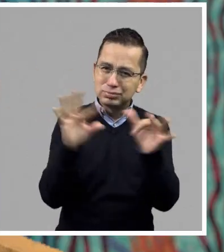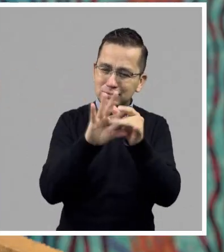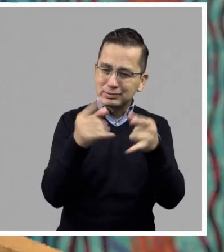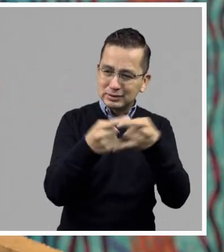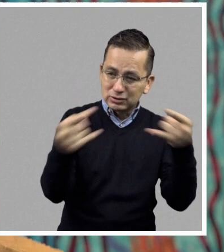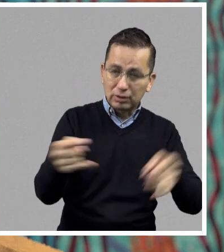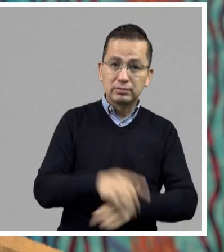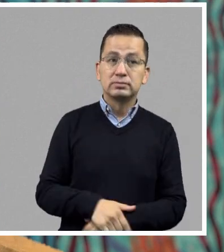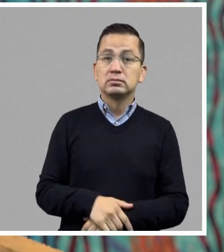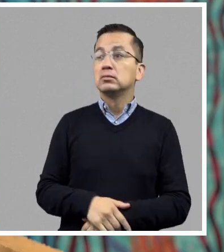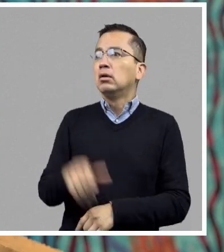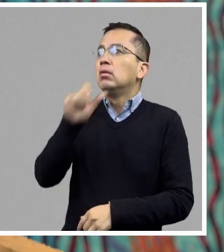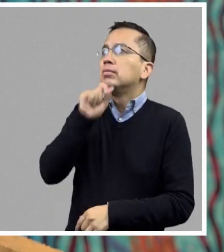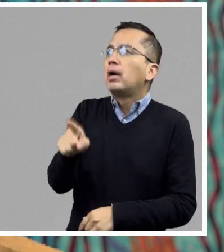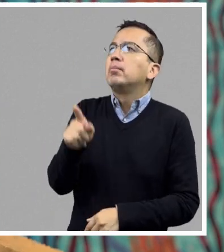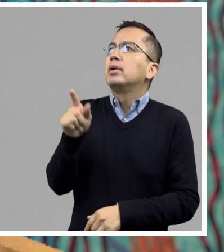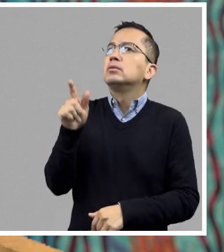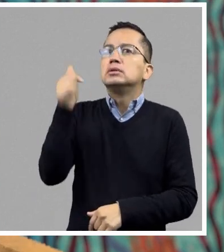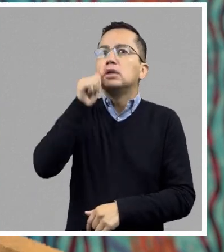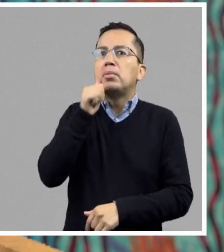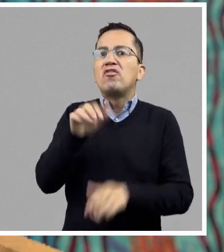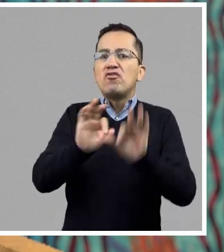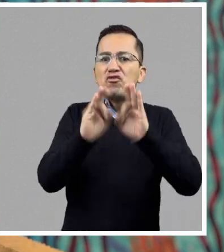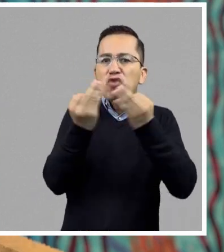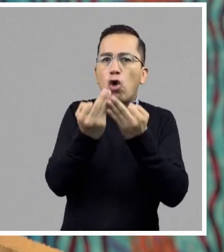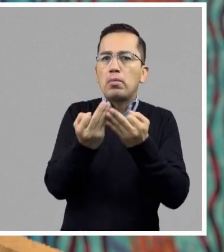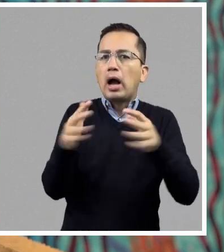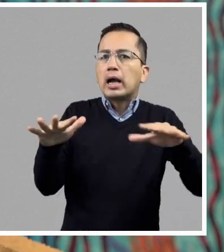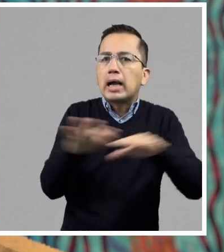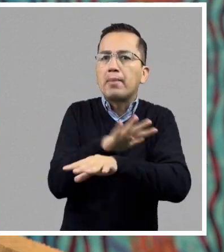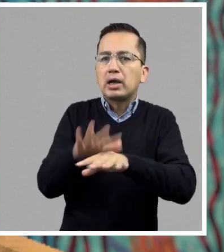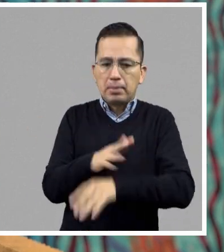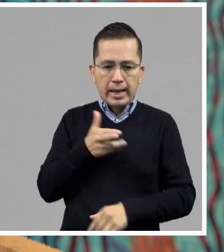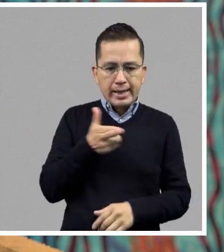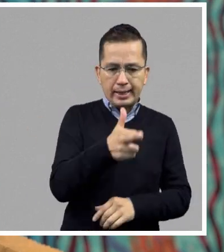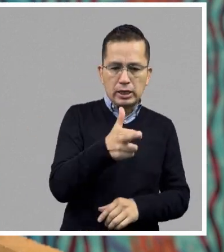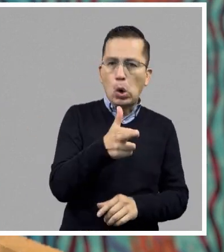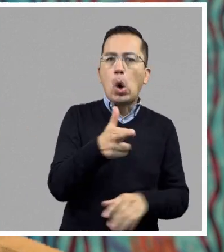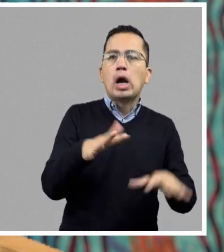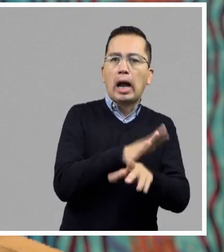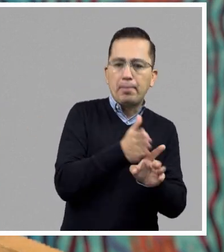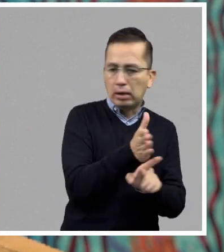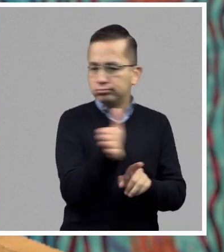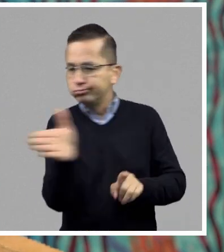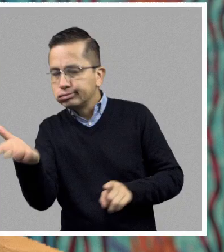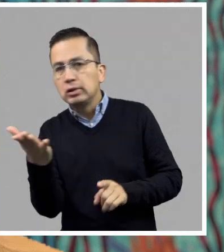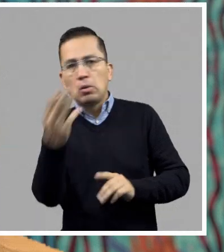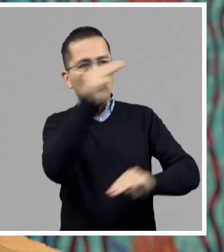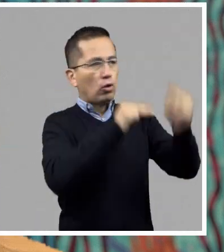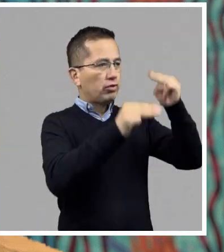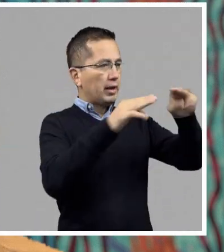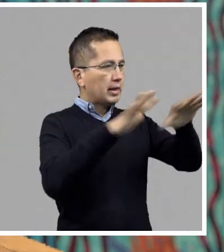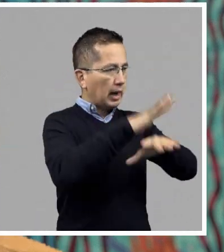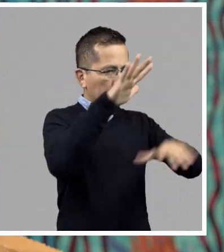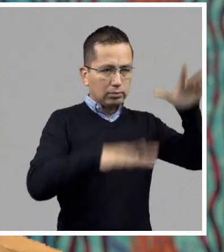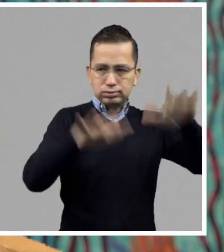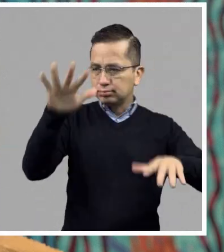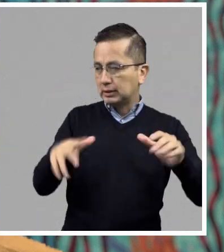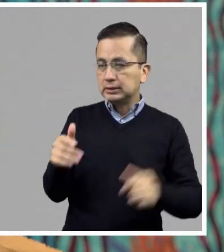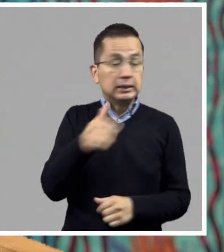las olas líneas geográficas también van cambiando los ríos van cambiando su curso las montañas esto es en realidad es todo el